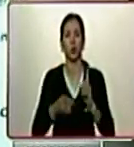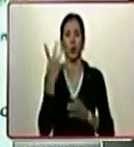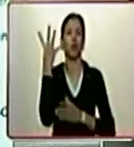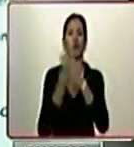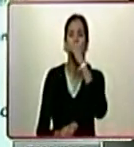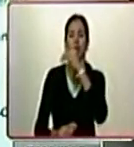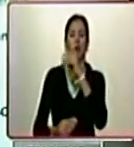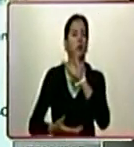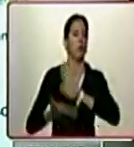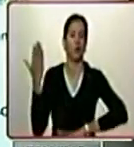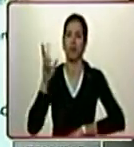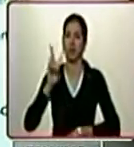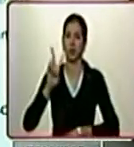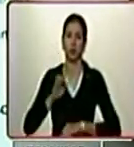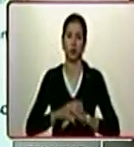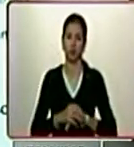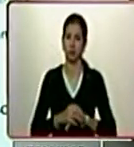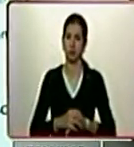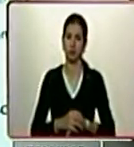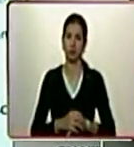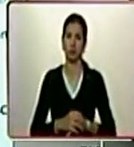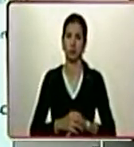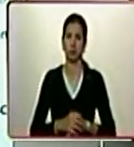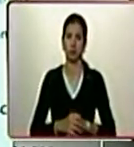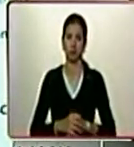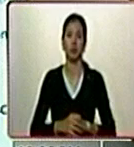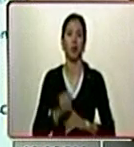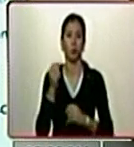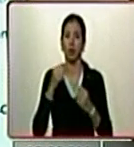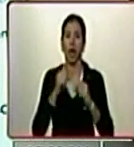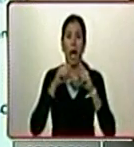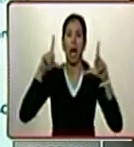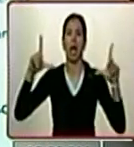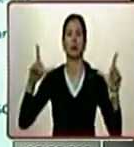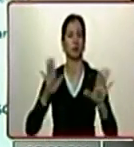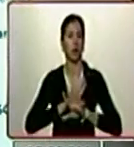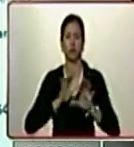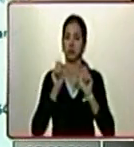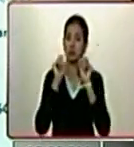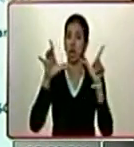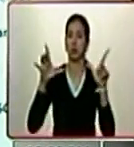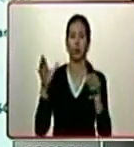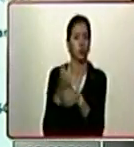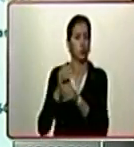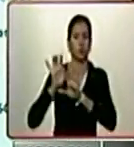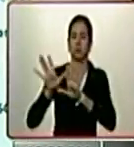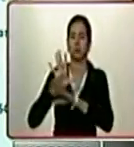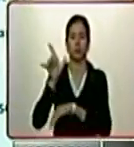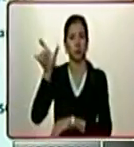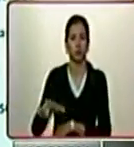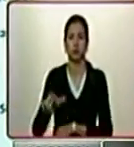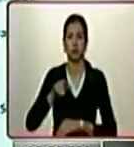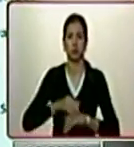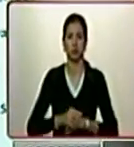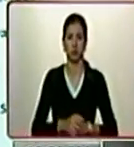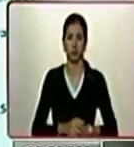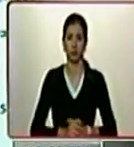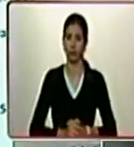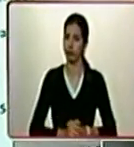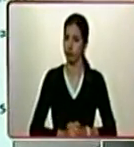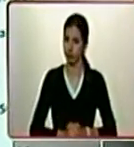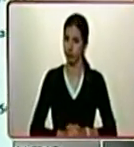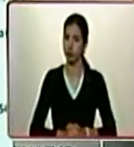país al conocer su plena actuación y su actividad. Garantizamos a